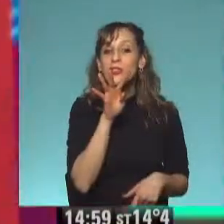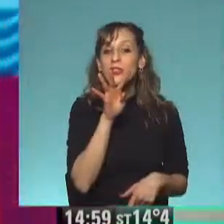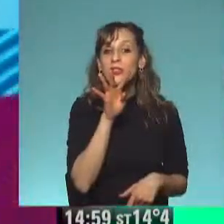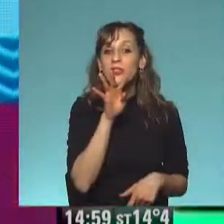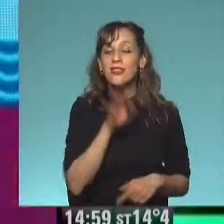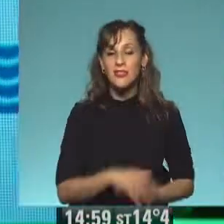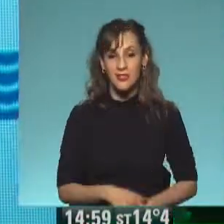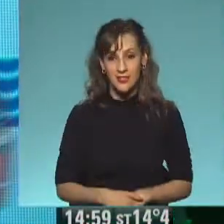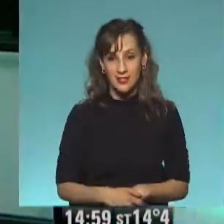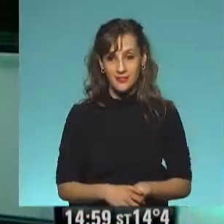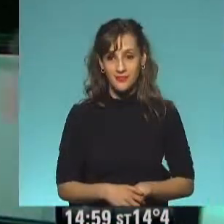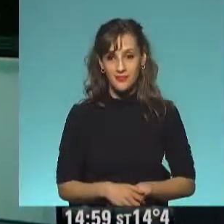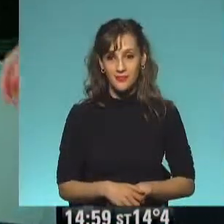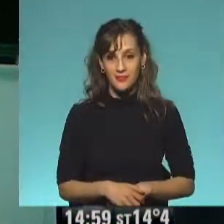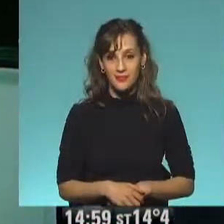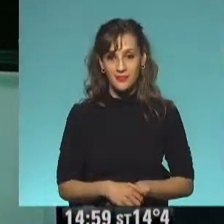efe